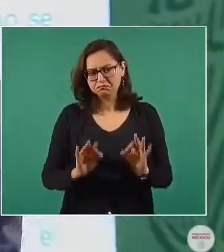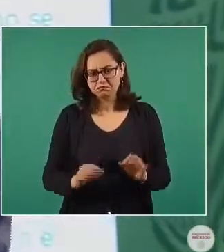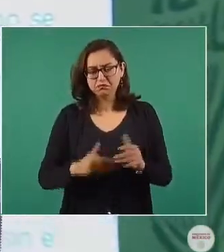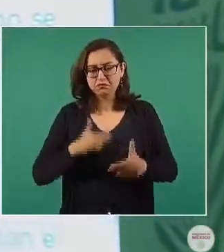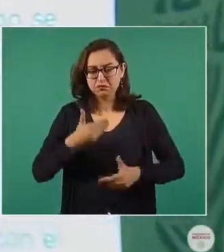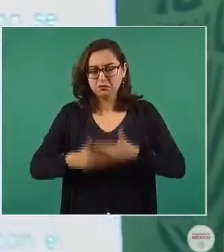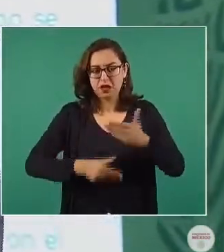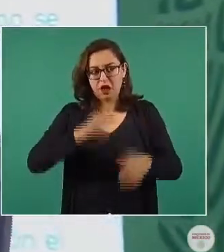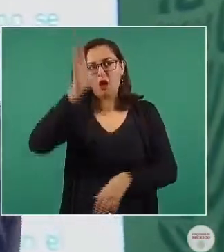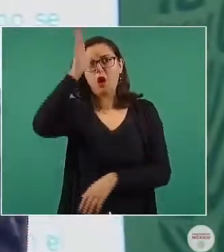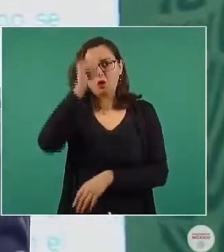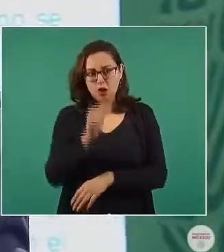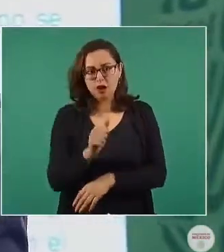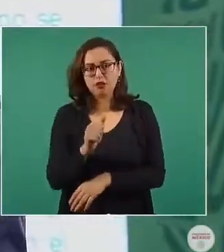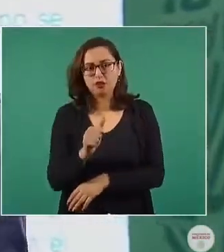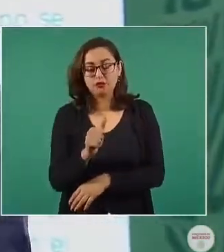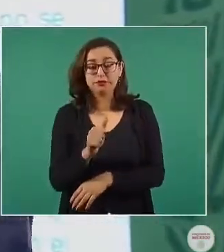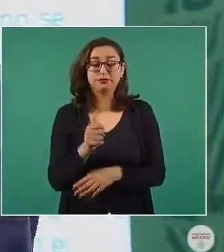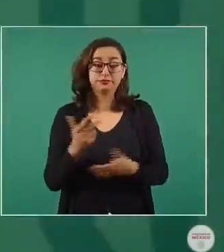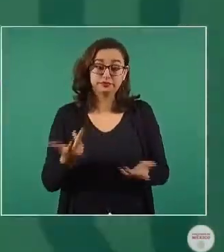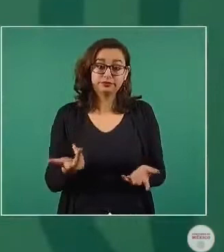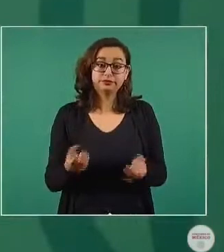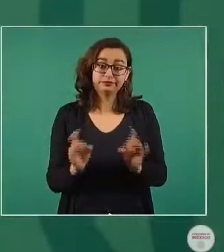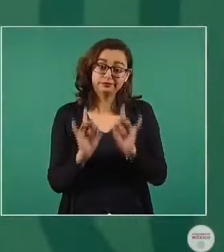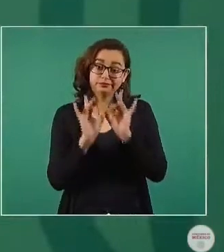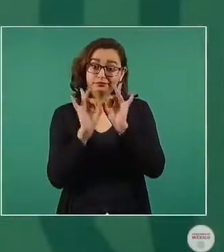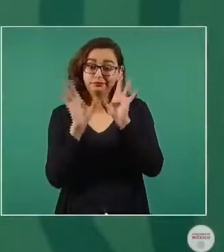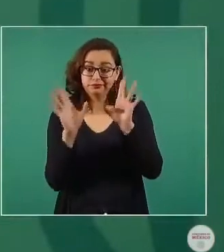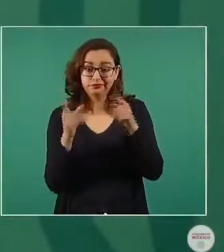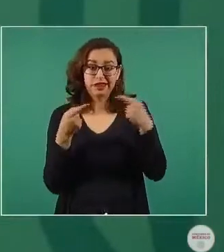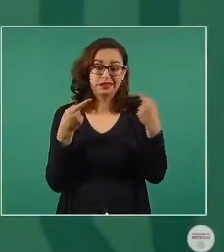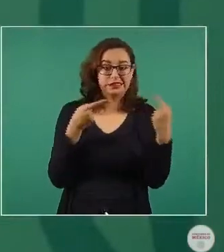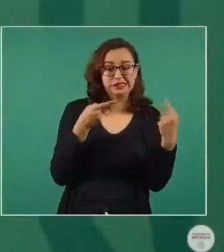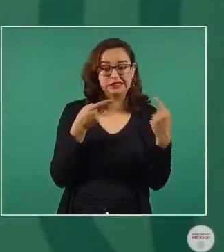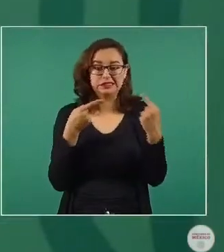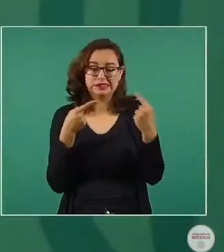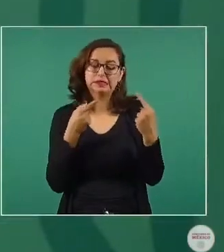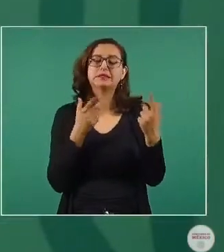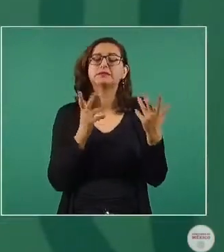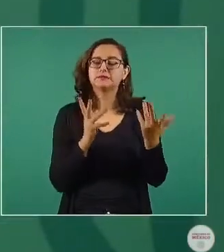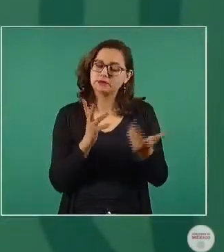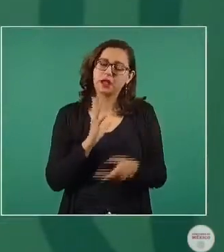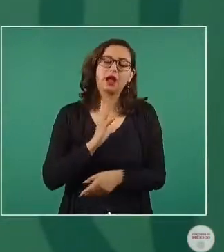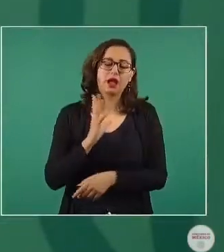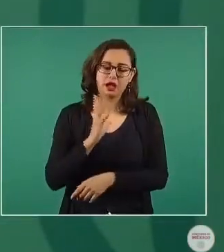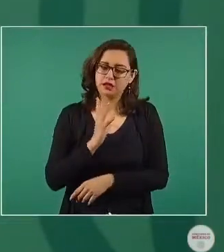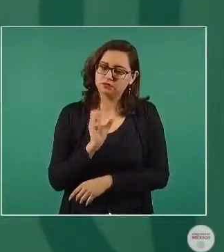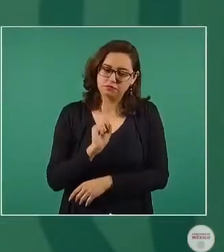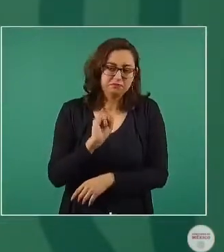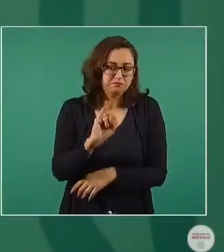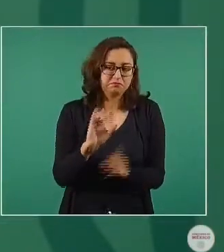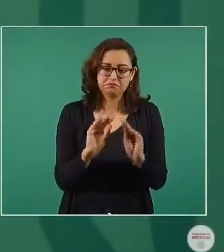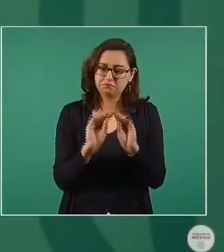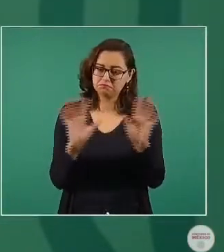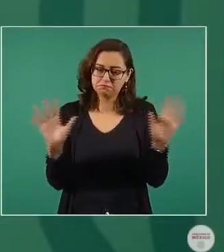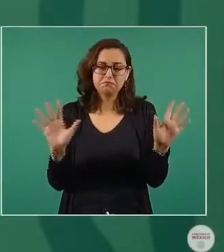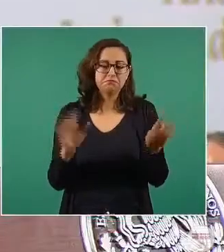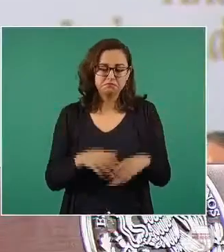buscando el acuerdo. Desde luego hay estas diferencias que tienen en Estados Unidos,